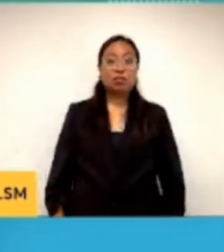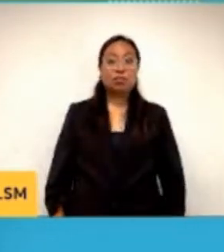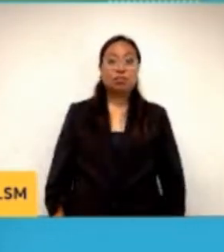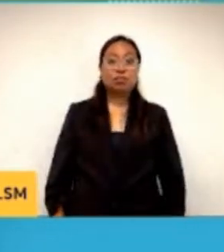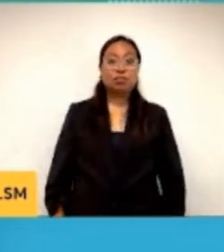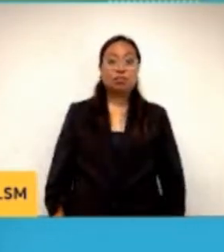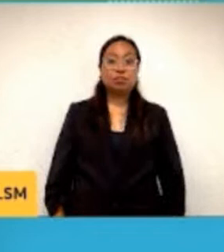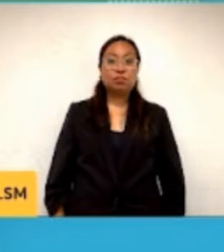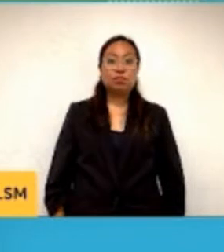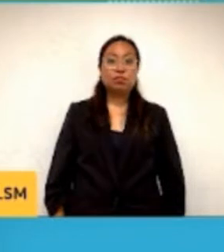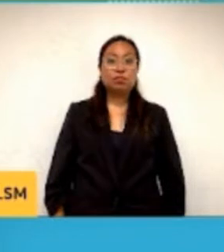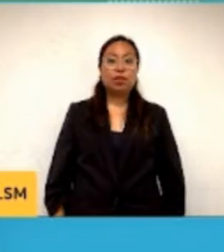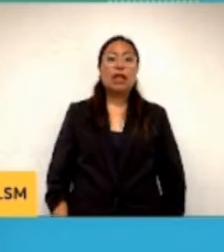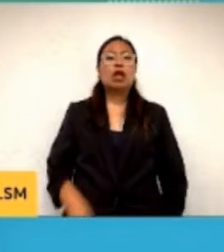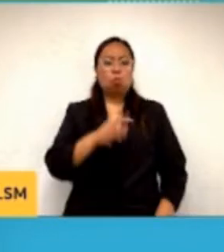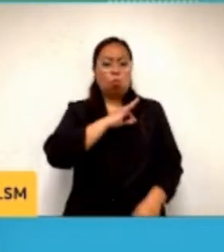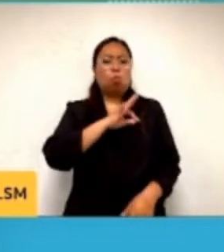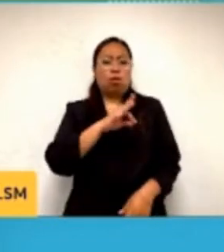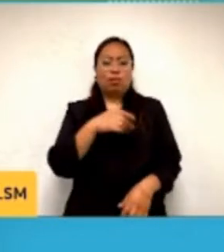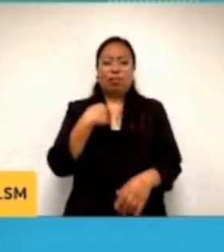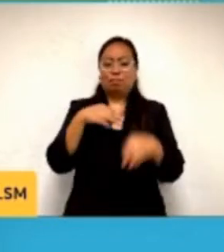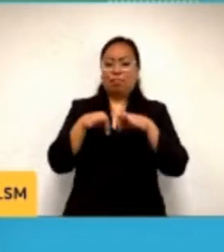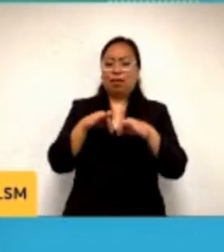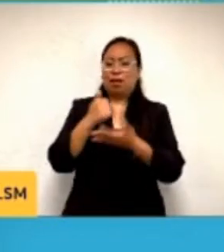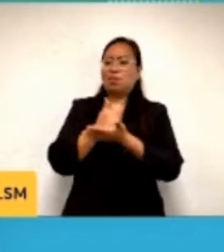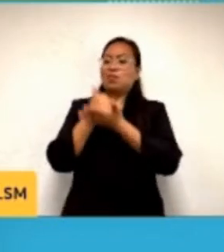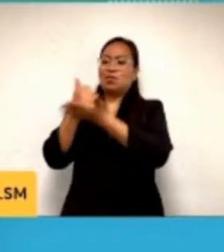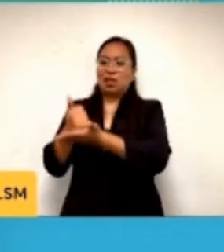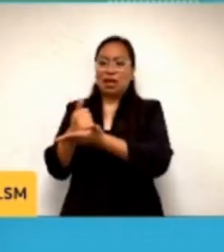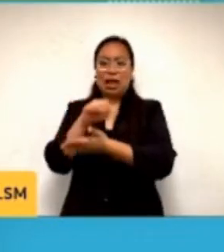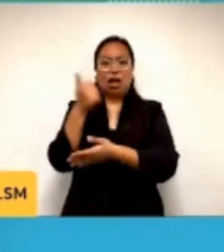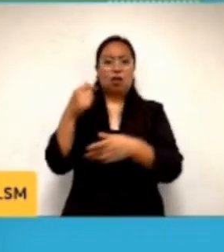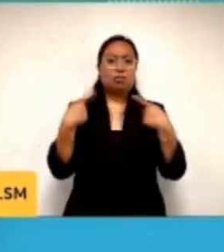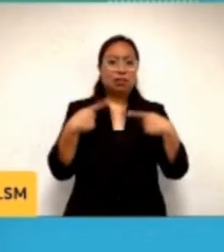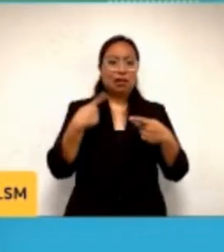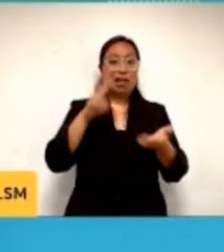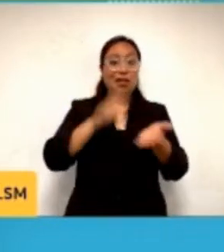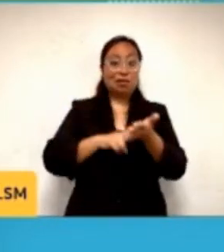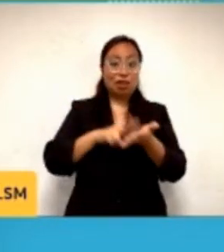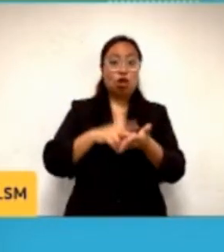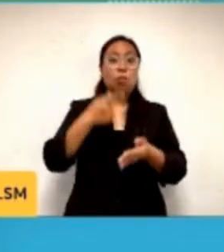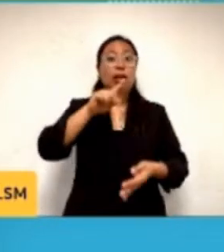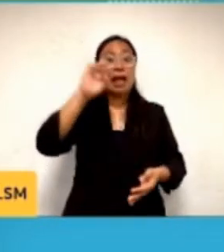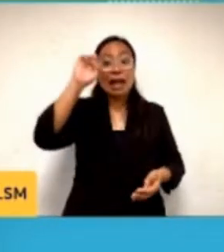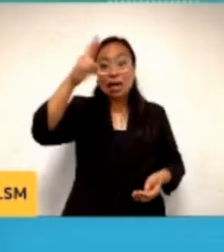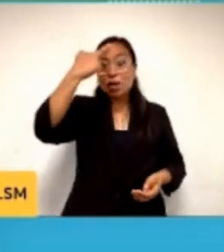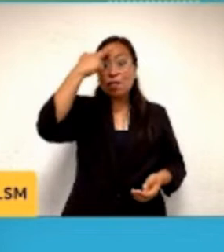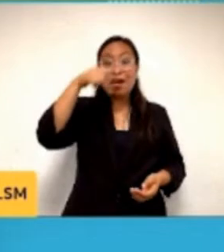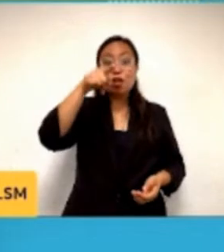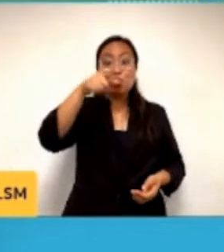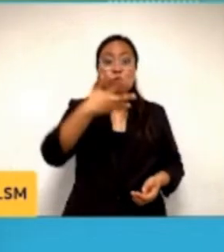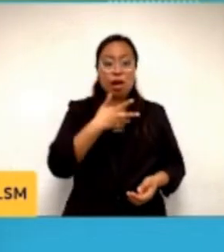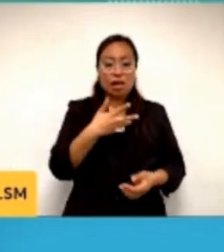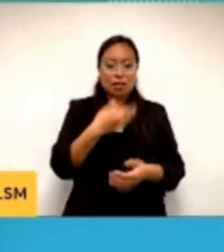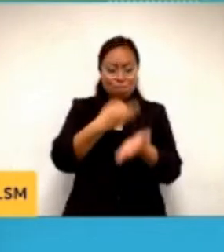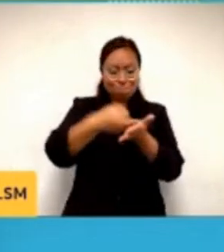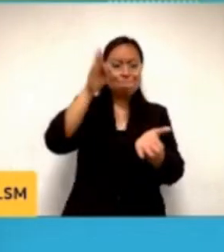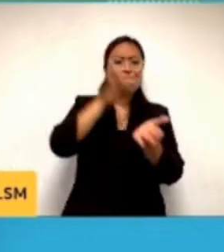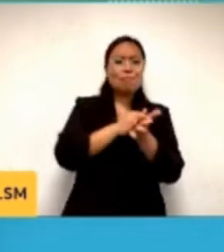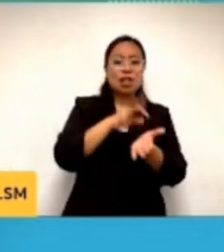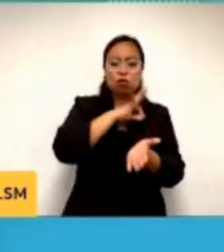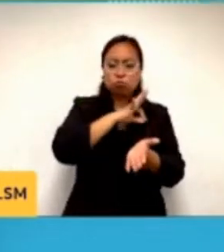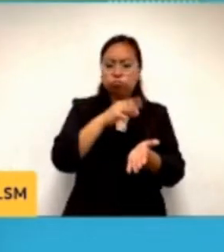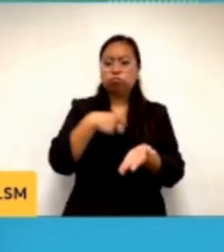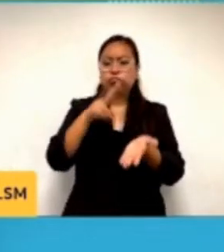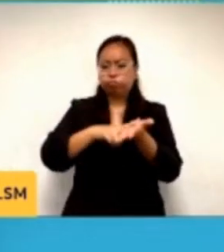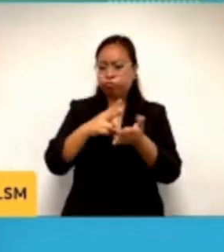tiene que ver con impactar a otras personas, con generarles valor. Pero quiero recordarte que tú tienes el poder de generar valor y al mismo